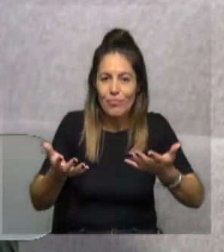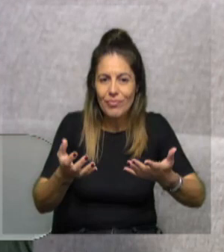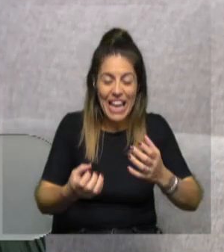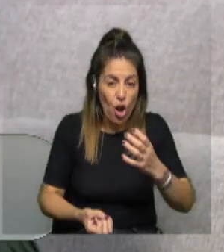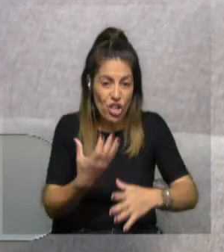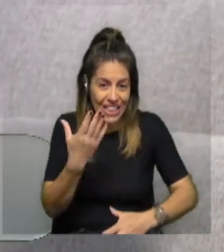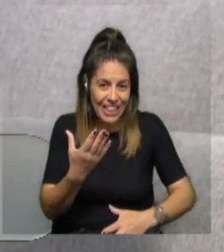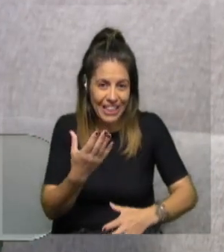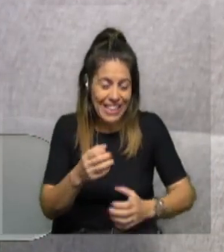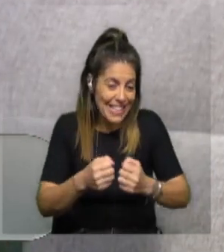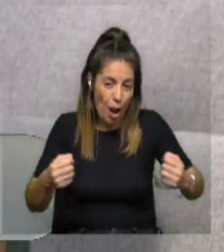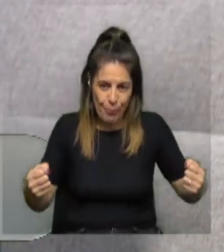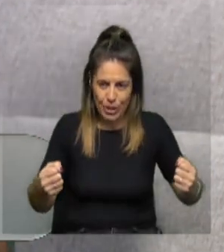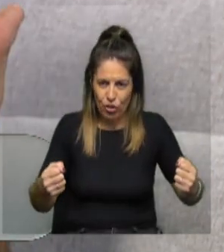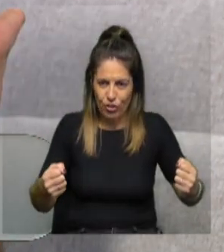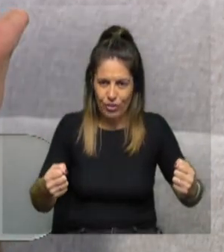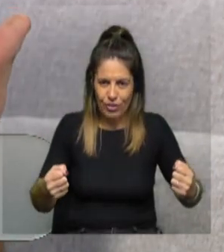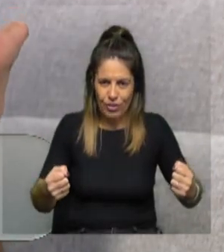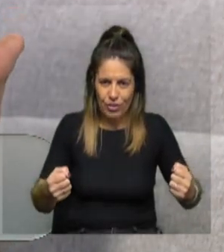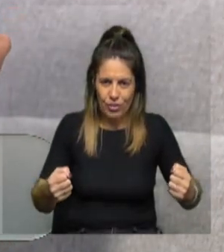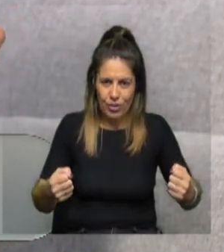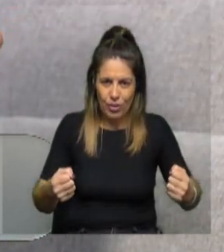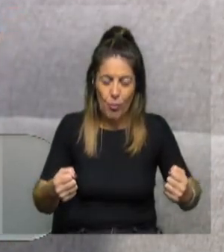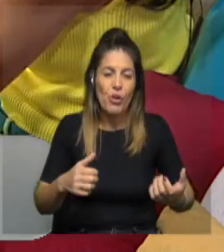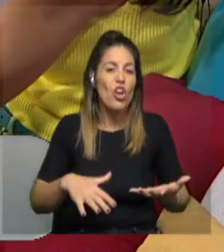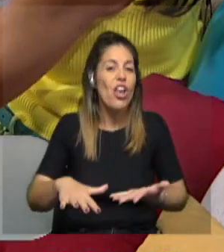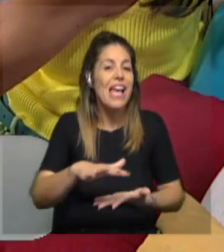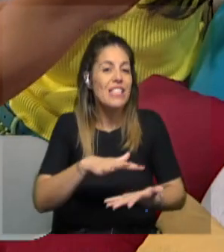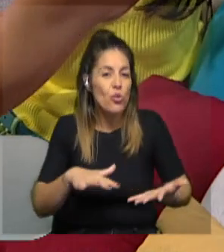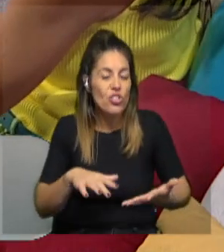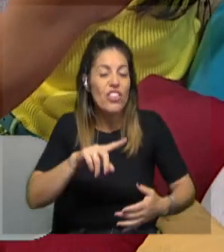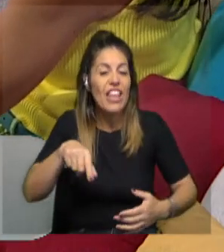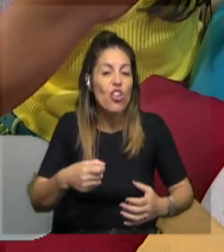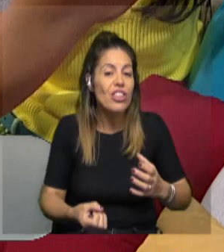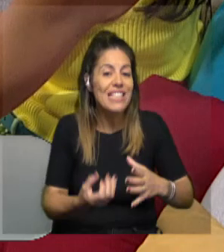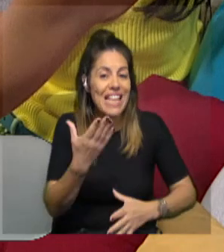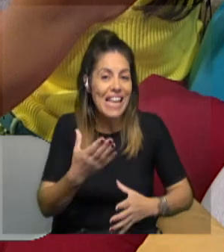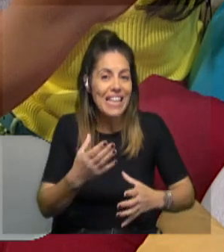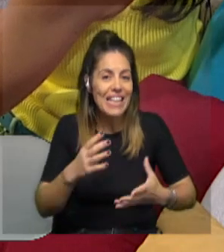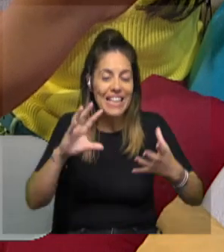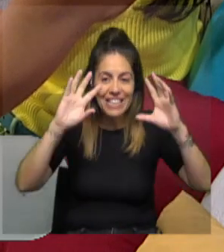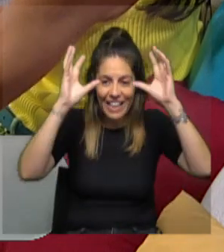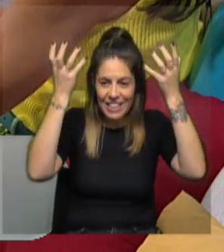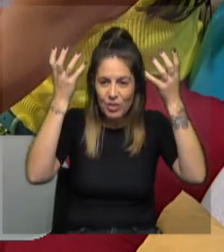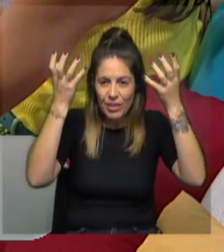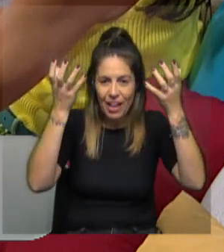origen es muy amplia. Por lo tanto, la condición de dónde sale ese paquete y demás, o sea,